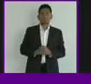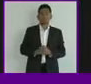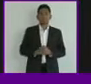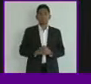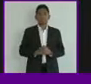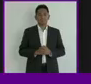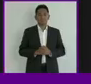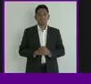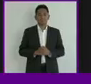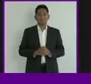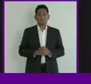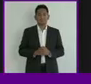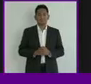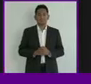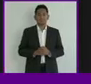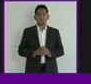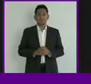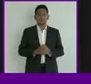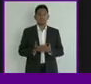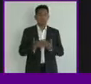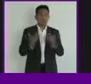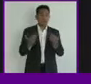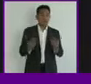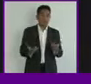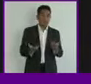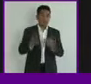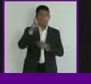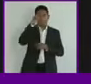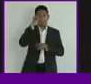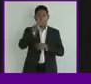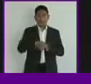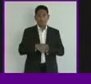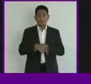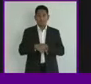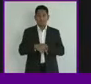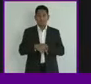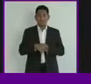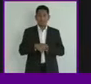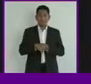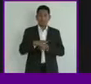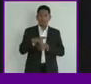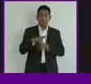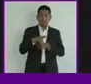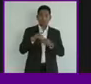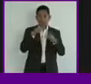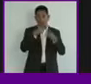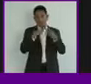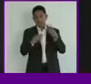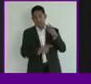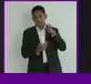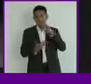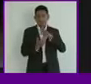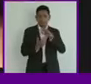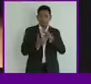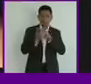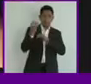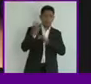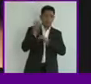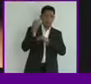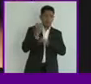la Ciudad de México. Ahora bien, para finalizar los trabajos de este tercer ejercicio